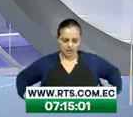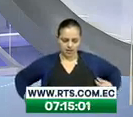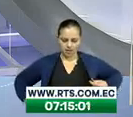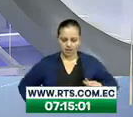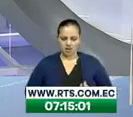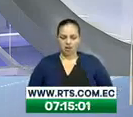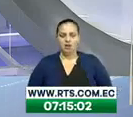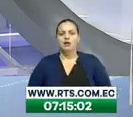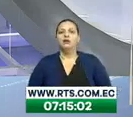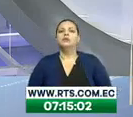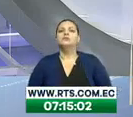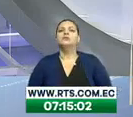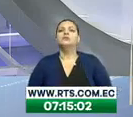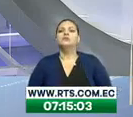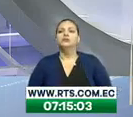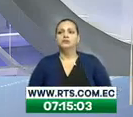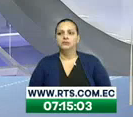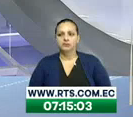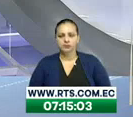una casa